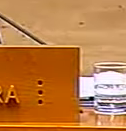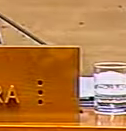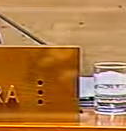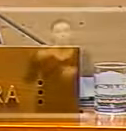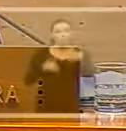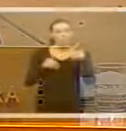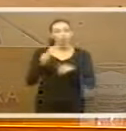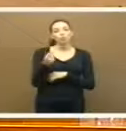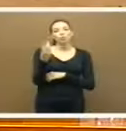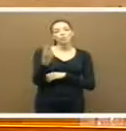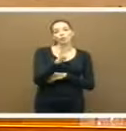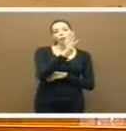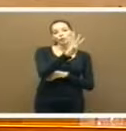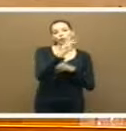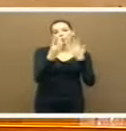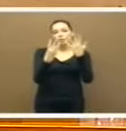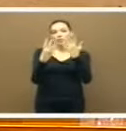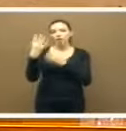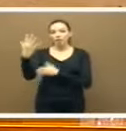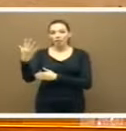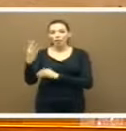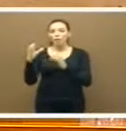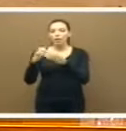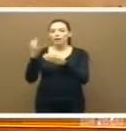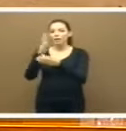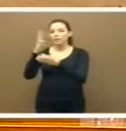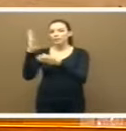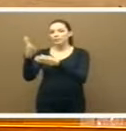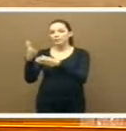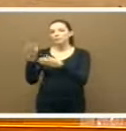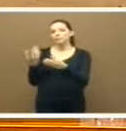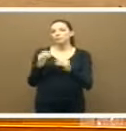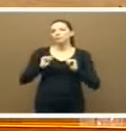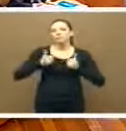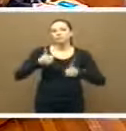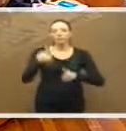número 485 del mismo grupo parlamentario. Entramos en votación.